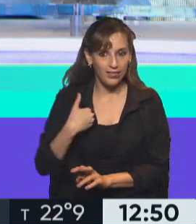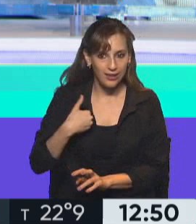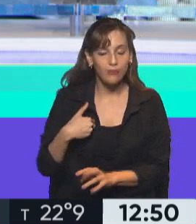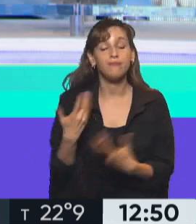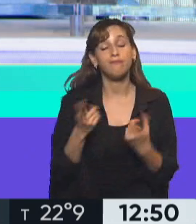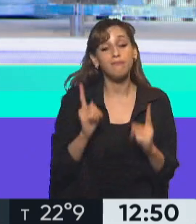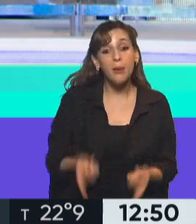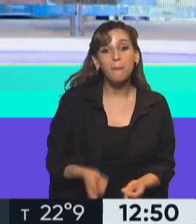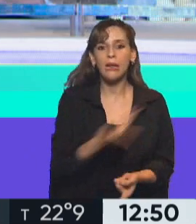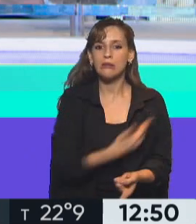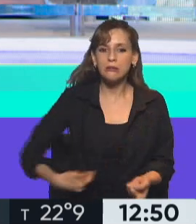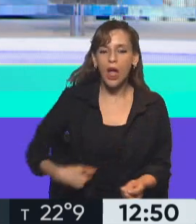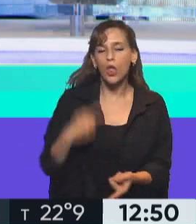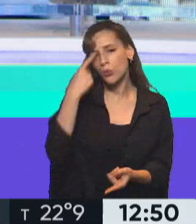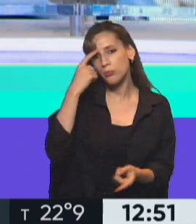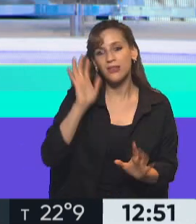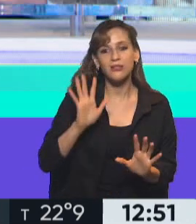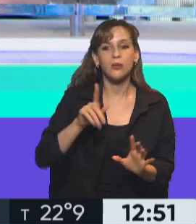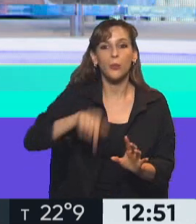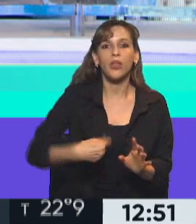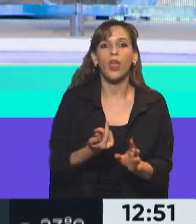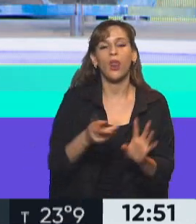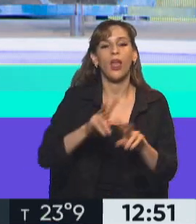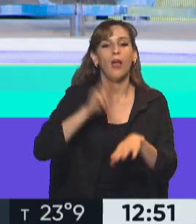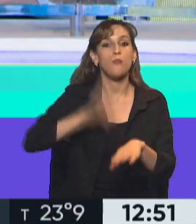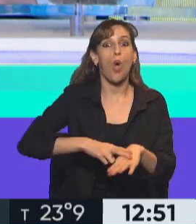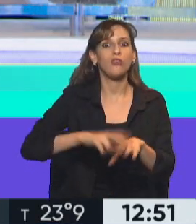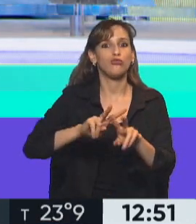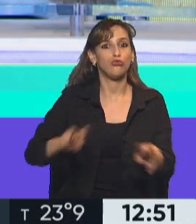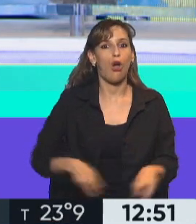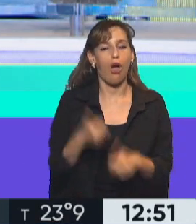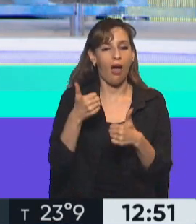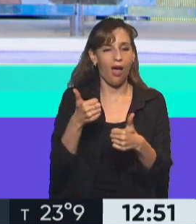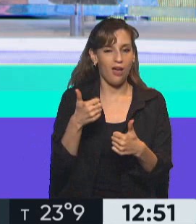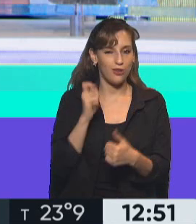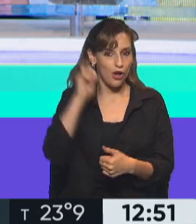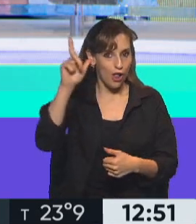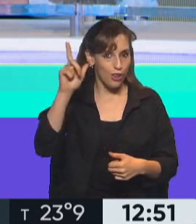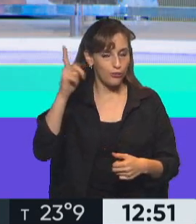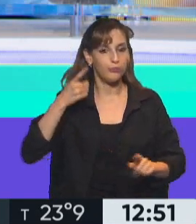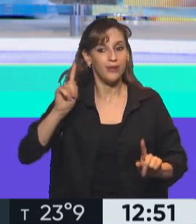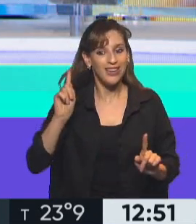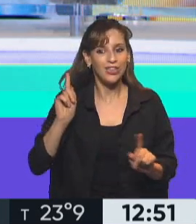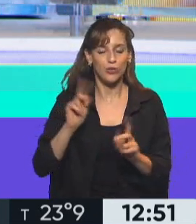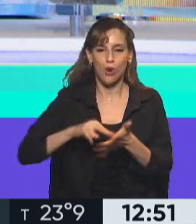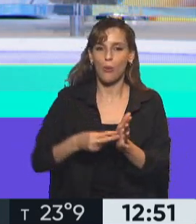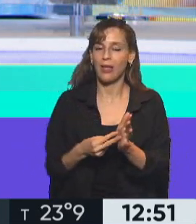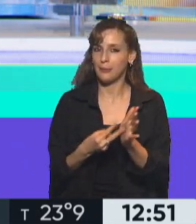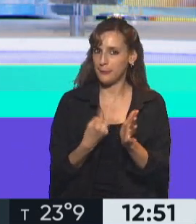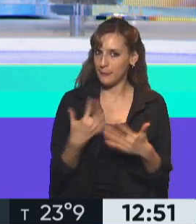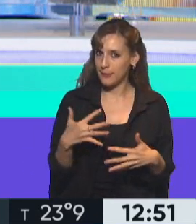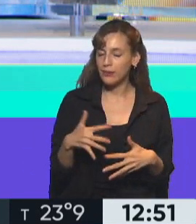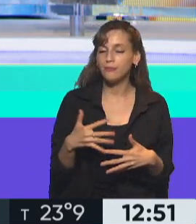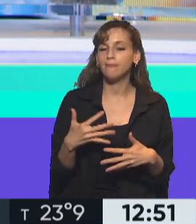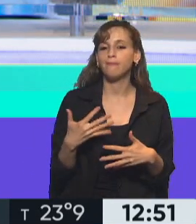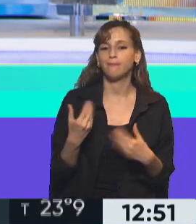esto, para el Estado significa una mayor recaudación impositiva, segunda gran ventaja. Ahora tenés un problema que venimos viendo hace mucho tiempo, que es cómo lograr que ese